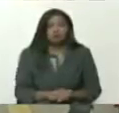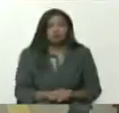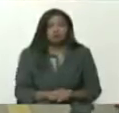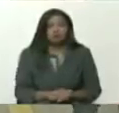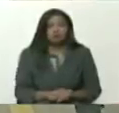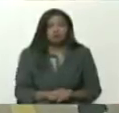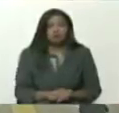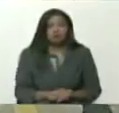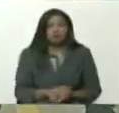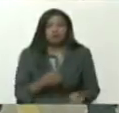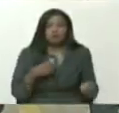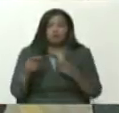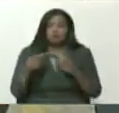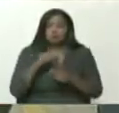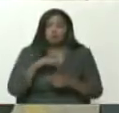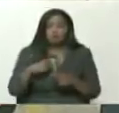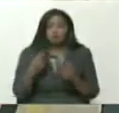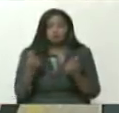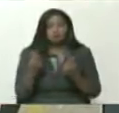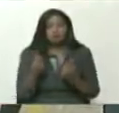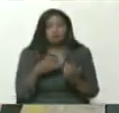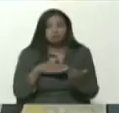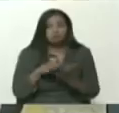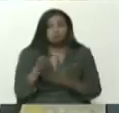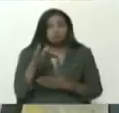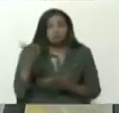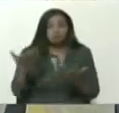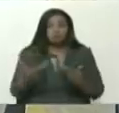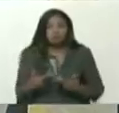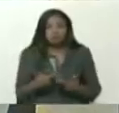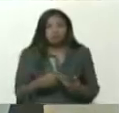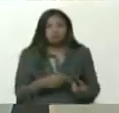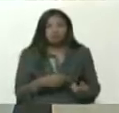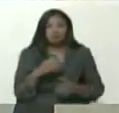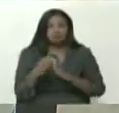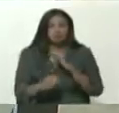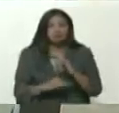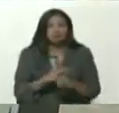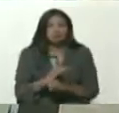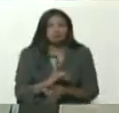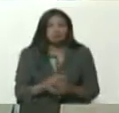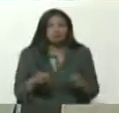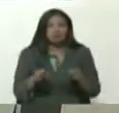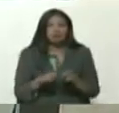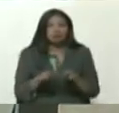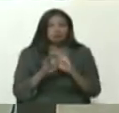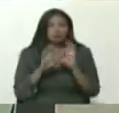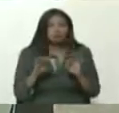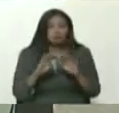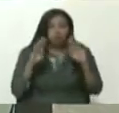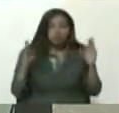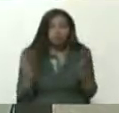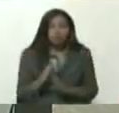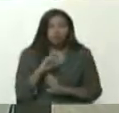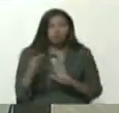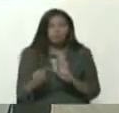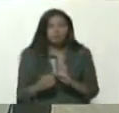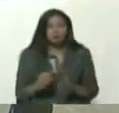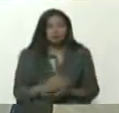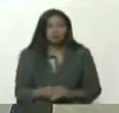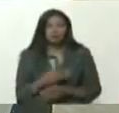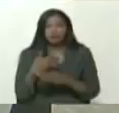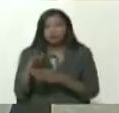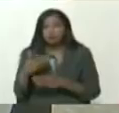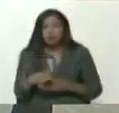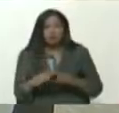de las exportaciones, con nuestro dinero, garantizando traer del exterior, del mundo entero. A pesar del